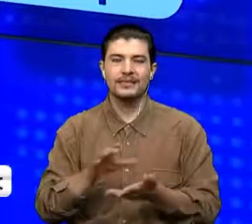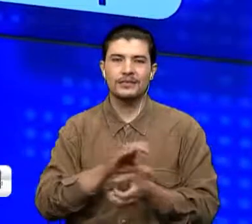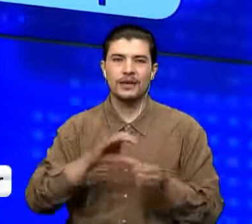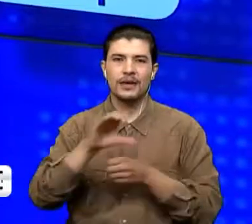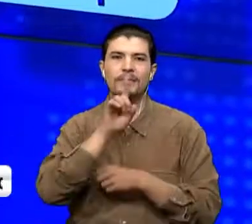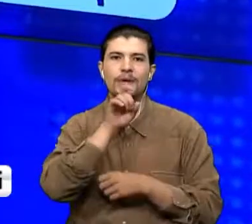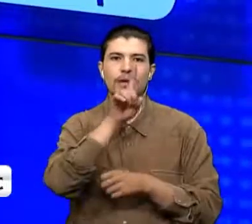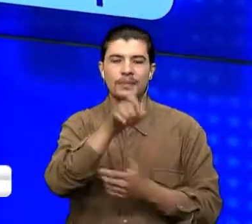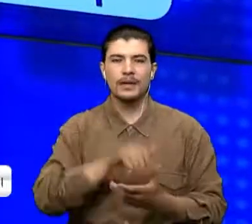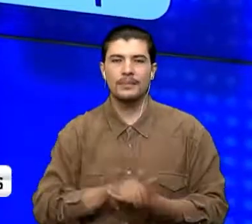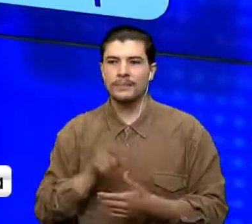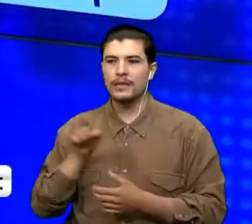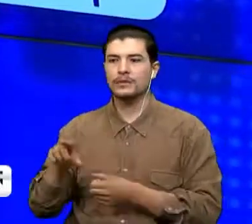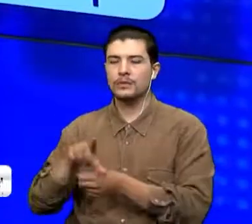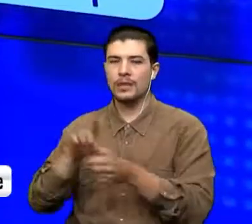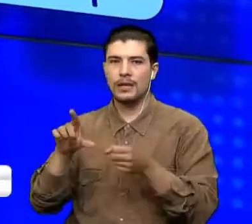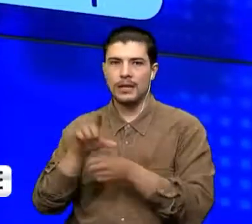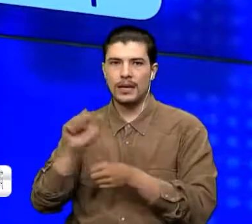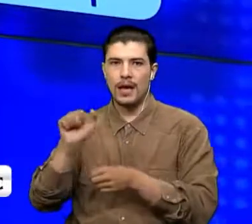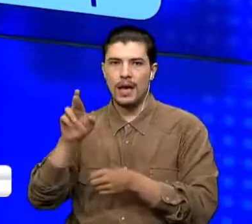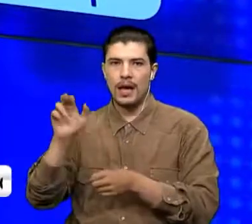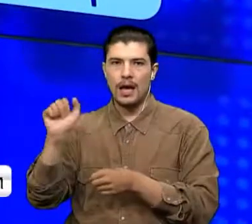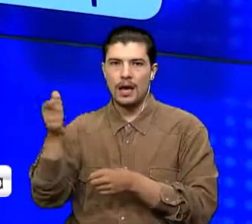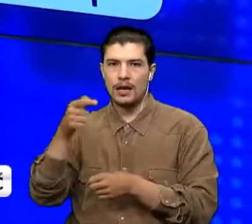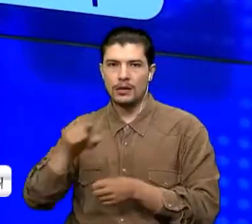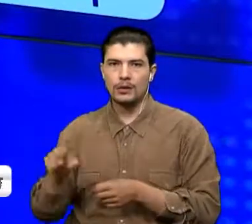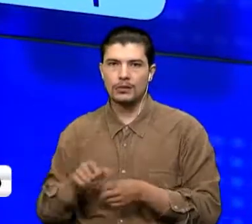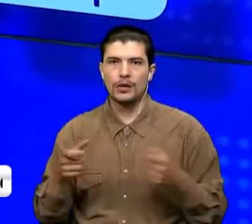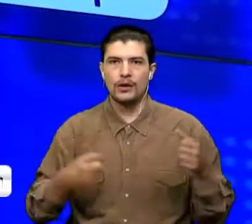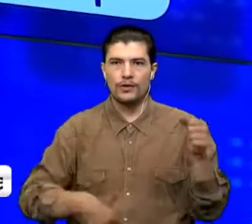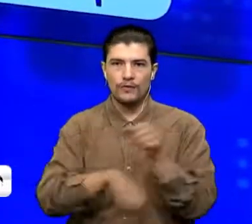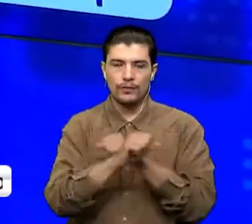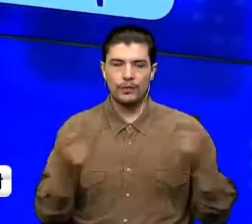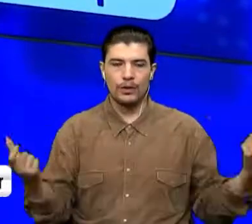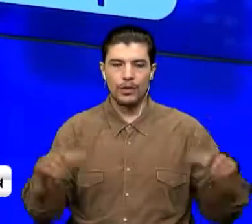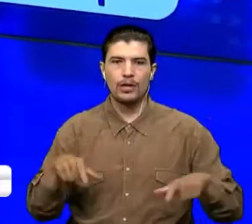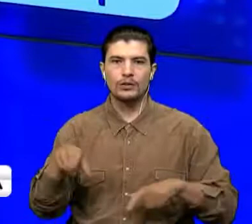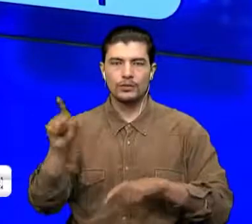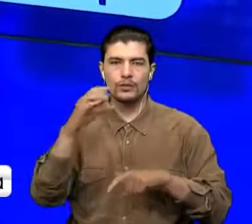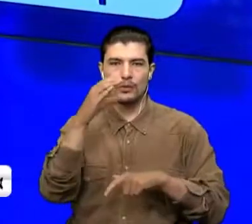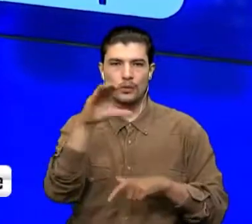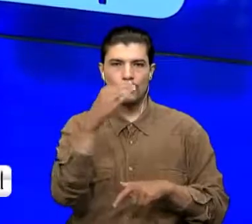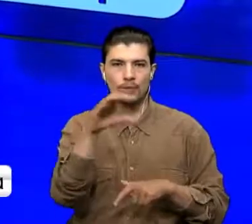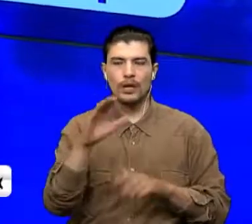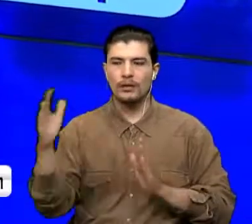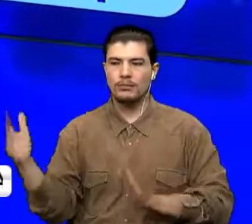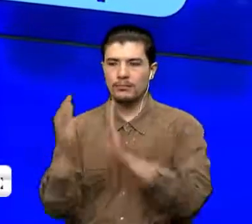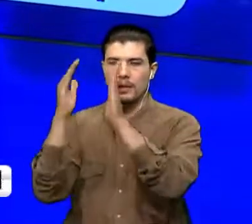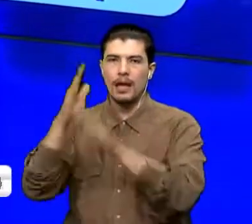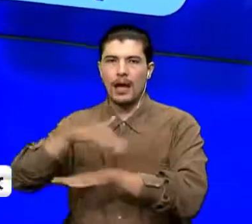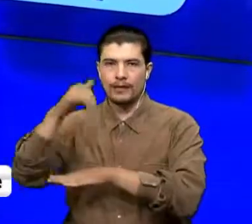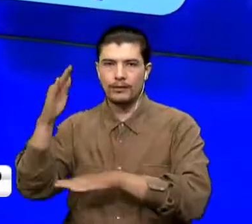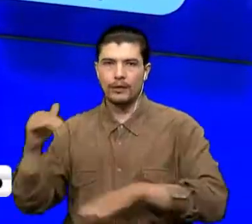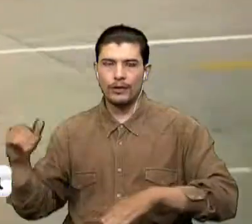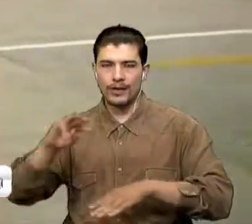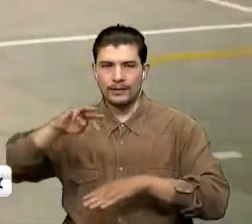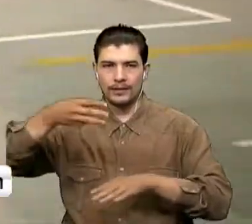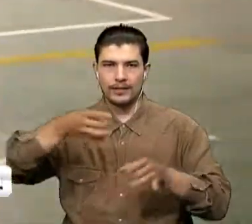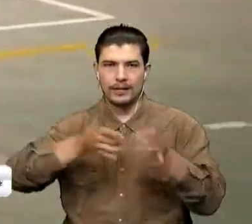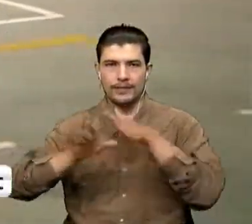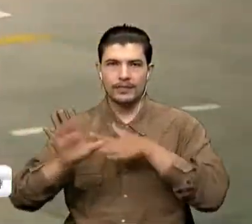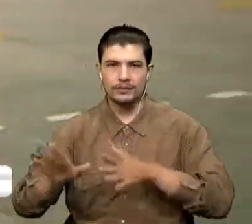vamos ahora de la liga argos del fútbol sala porque el cúcuta a niza visitará al regal antioquia en esta la tercera fecha del certamen